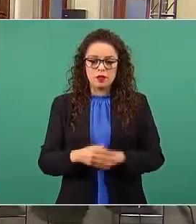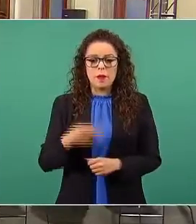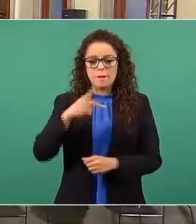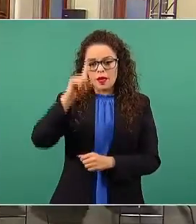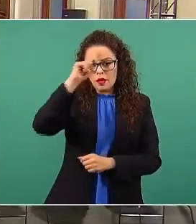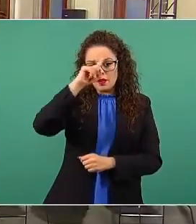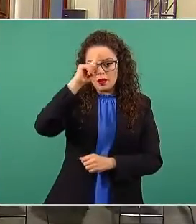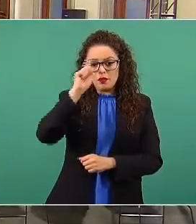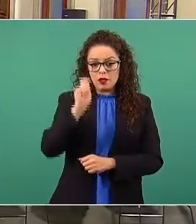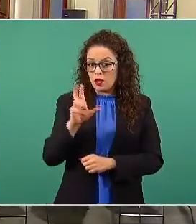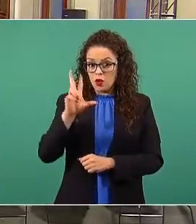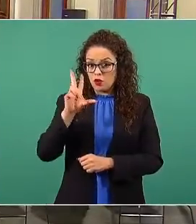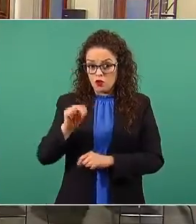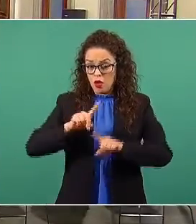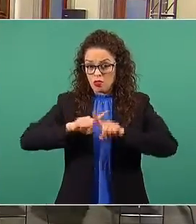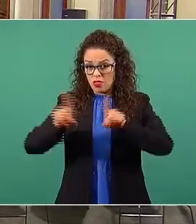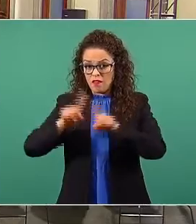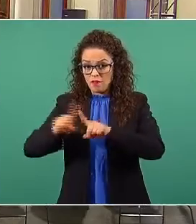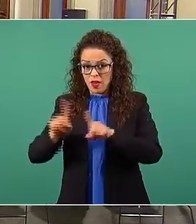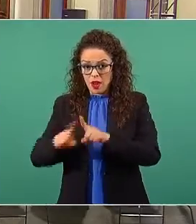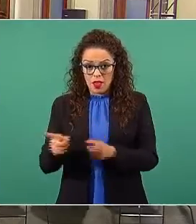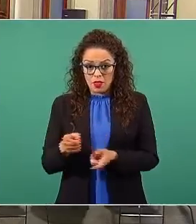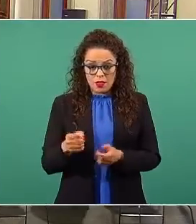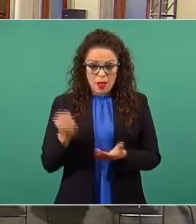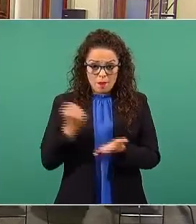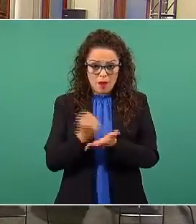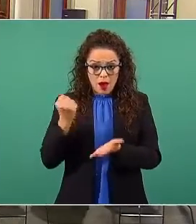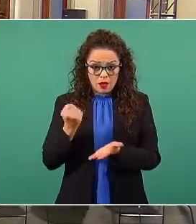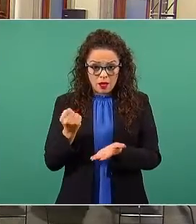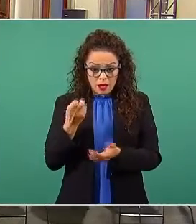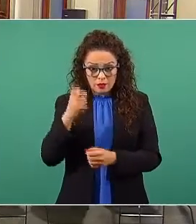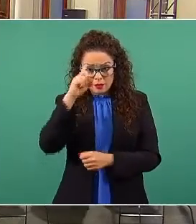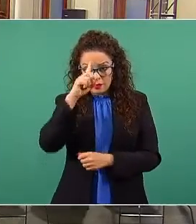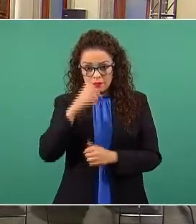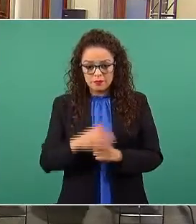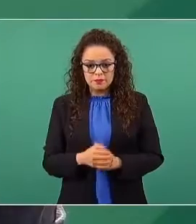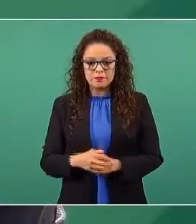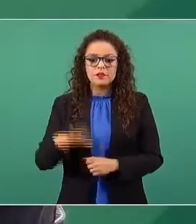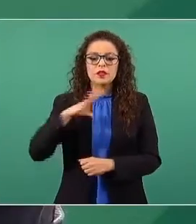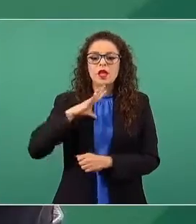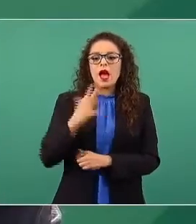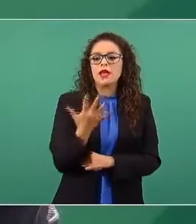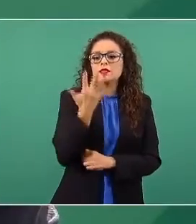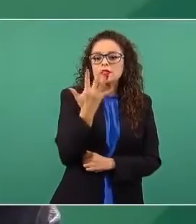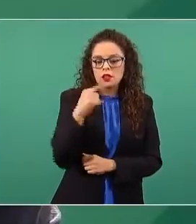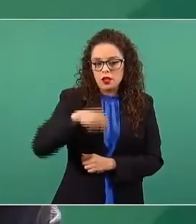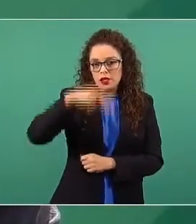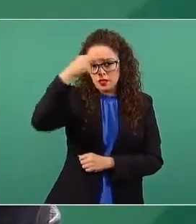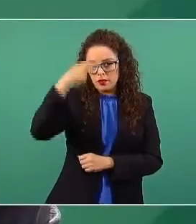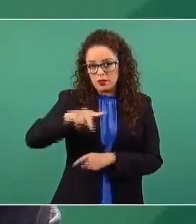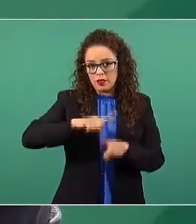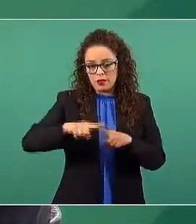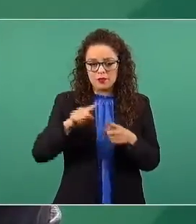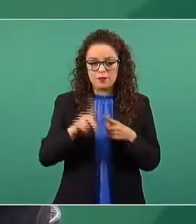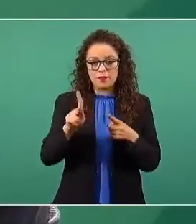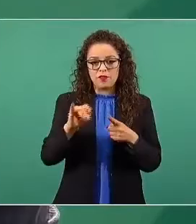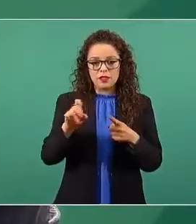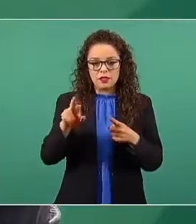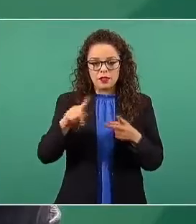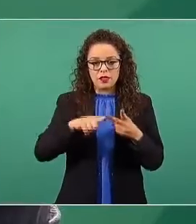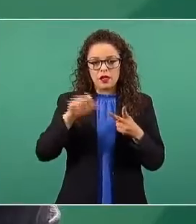recomendación sería no aplicarse diferentes biológicos, por así decirlo. Insisto, tenemos 5 biológicos en México: Pfizer,